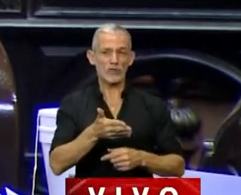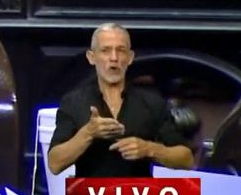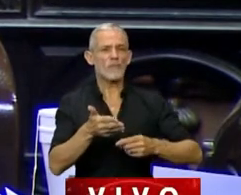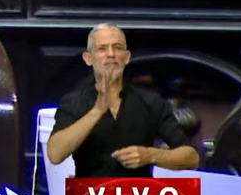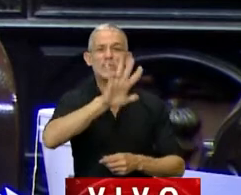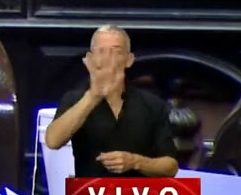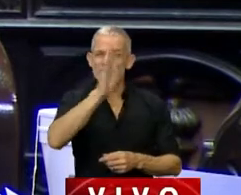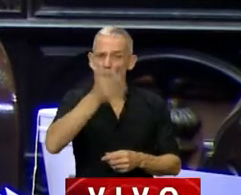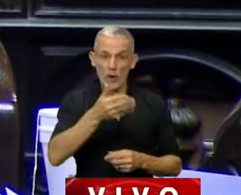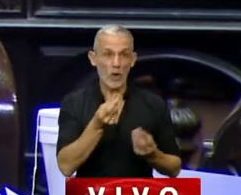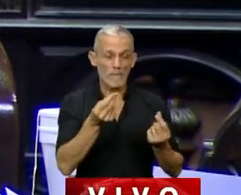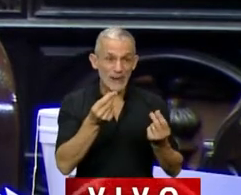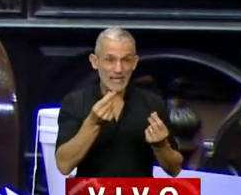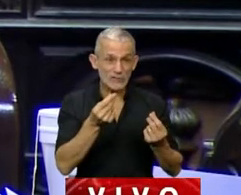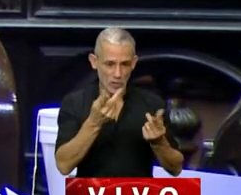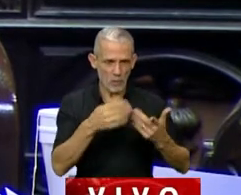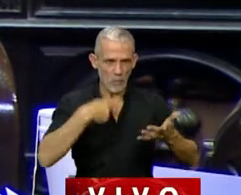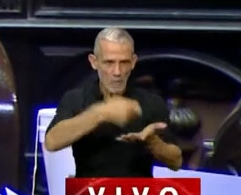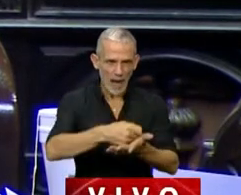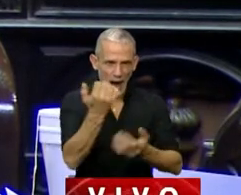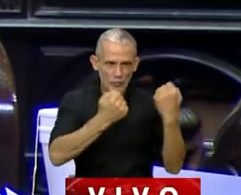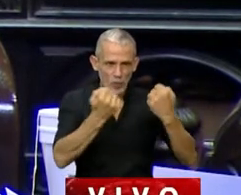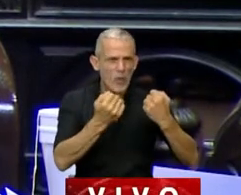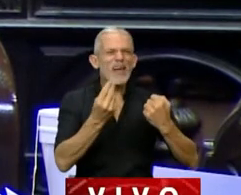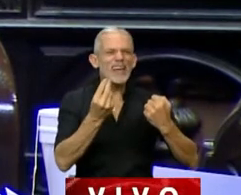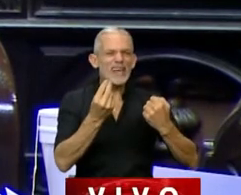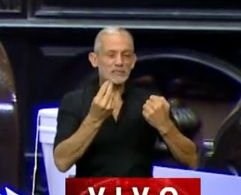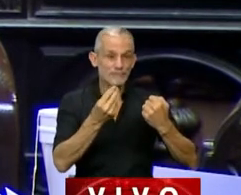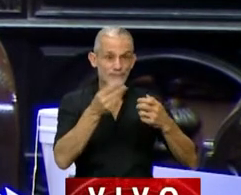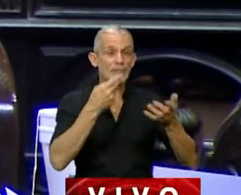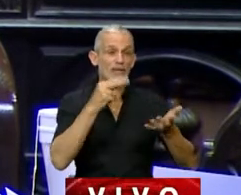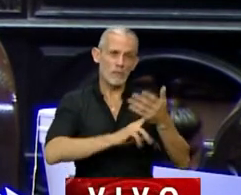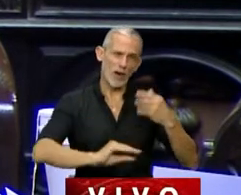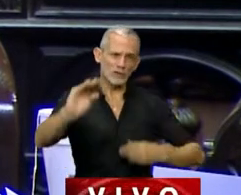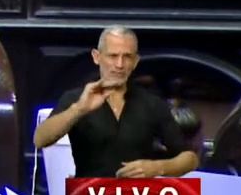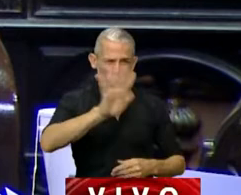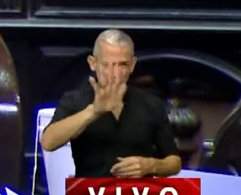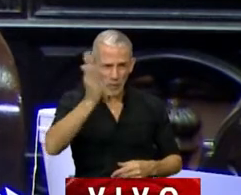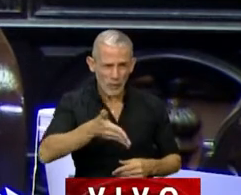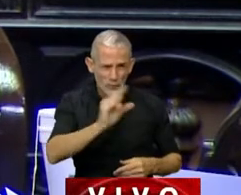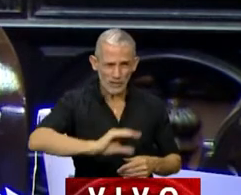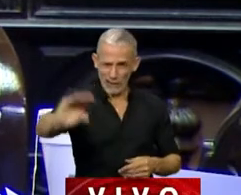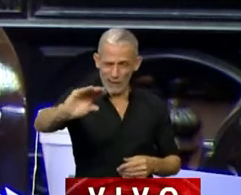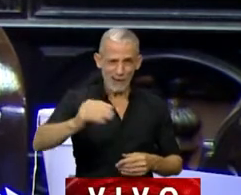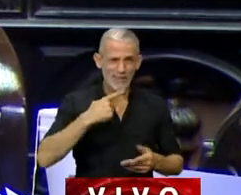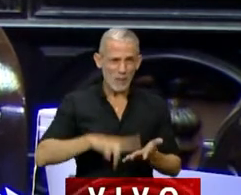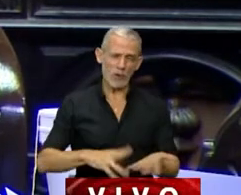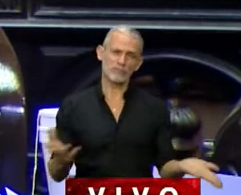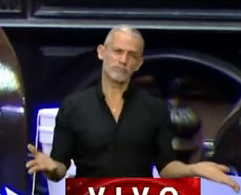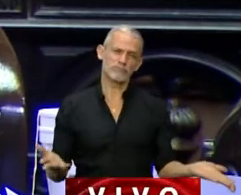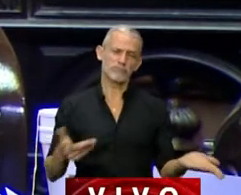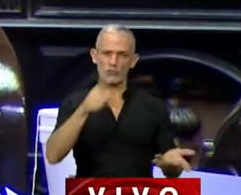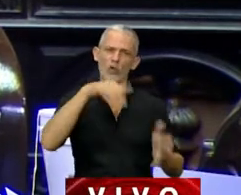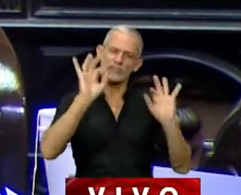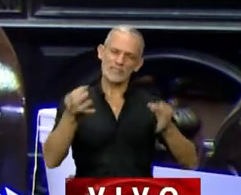55% del precio que uno paga un automóvil va a impuestos. Eso toda la gente tiene que